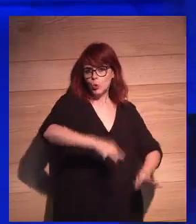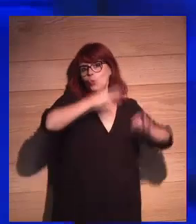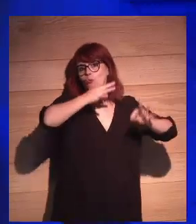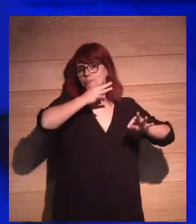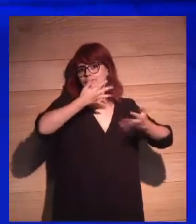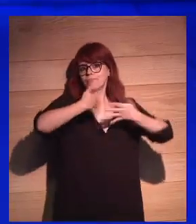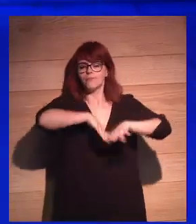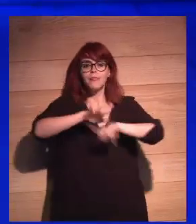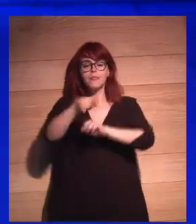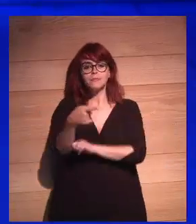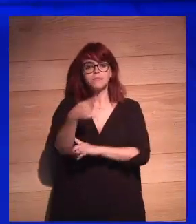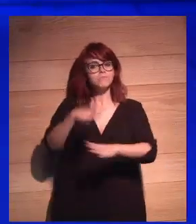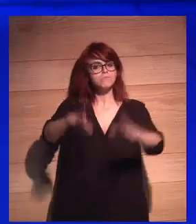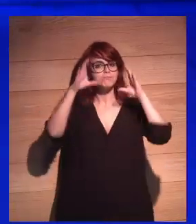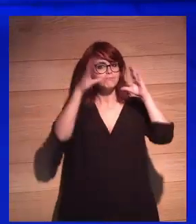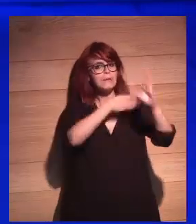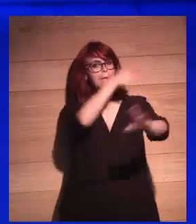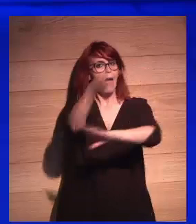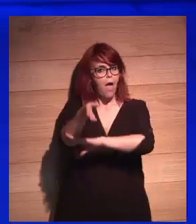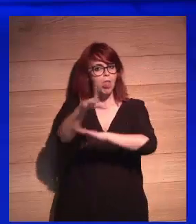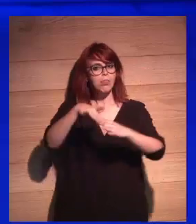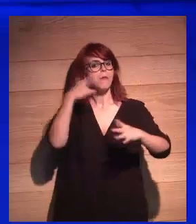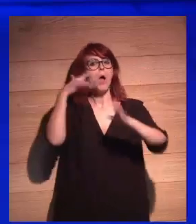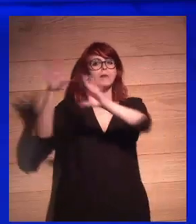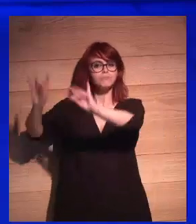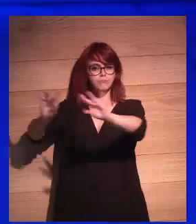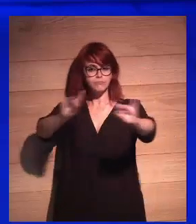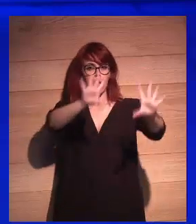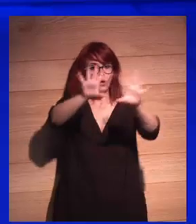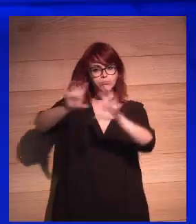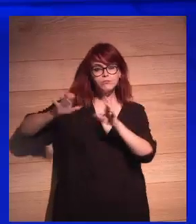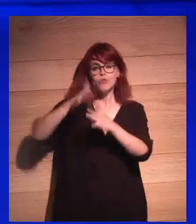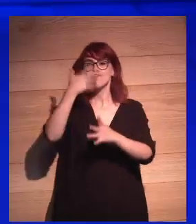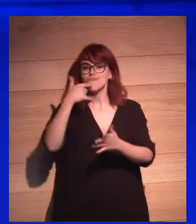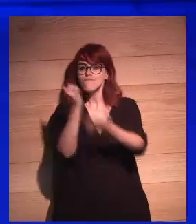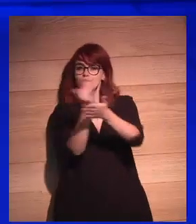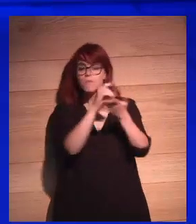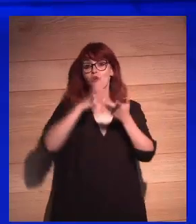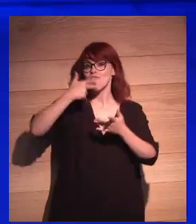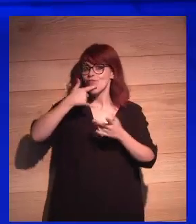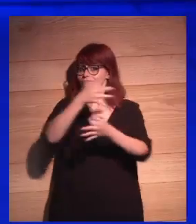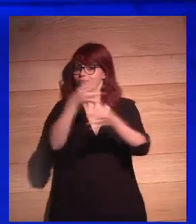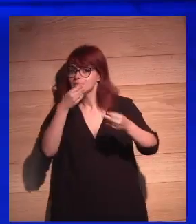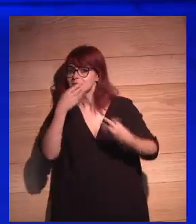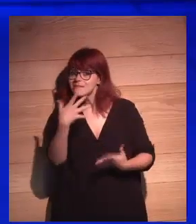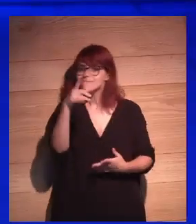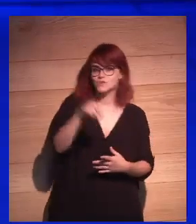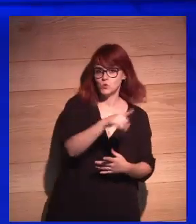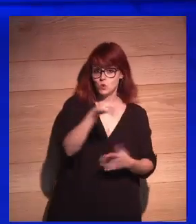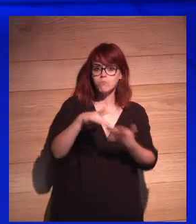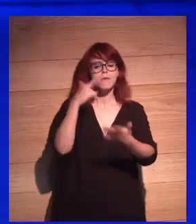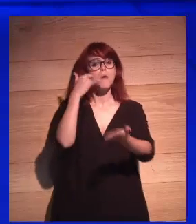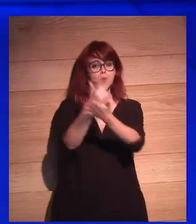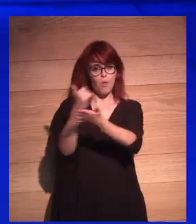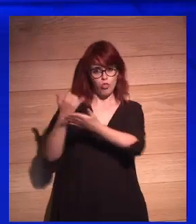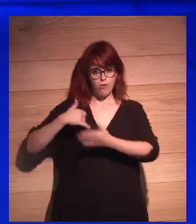al sitio donde tienen montados todos los equipos y ahí experimenta y practica y se le pone a prueba esos conocimientos adquiridos. Entonces eso se ha probado ya